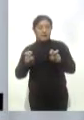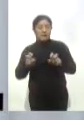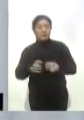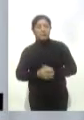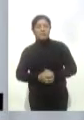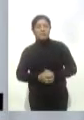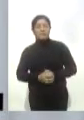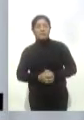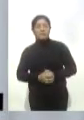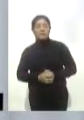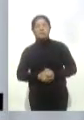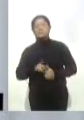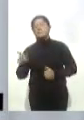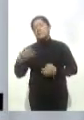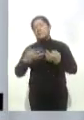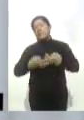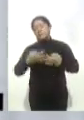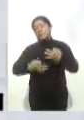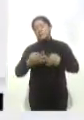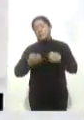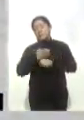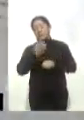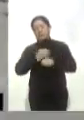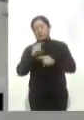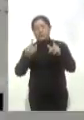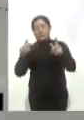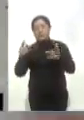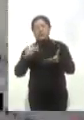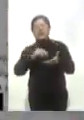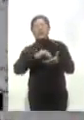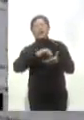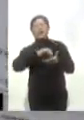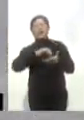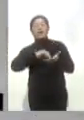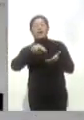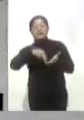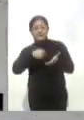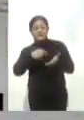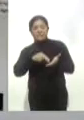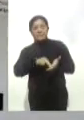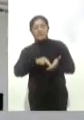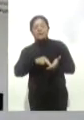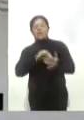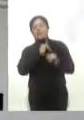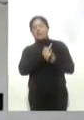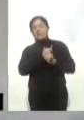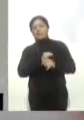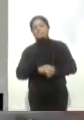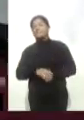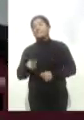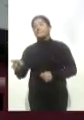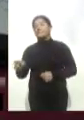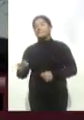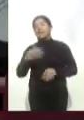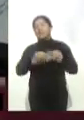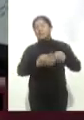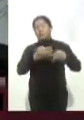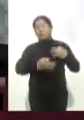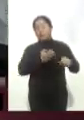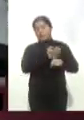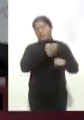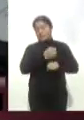ustedes dentro del Tribunal Electoral de Tlaxcala la firma electrónica. Dijo que el gobierno del Estado, a través de la SEDECO, ofrece todas las herramientas